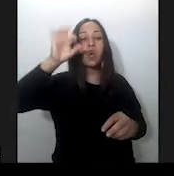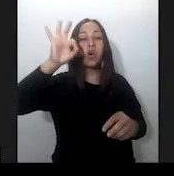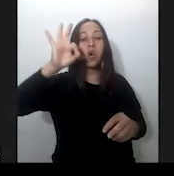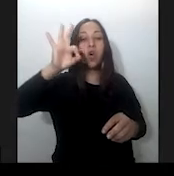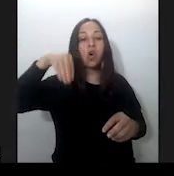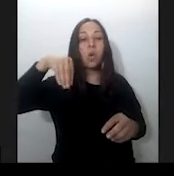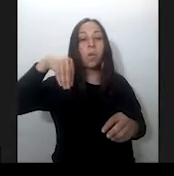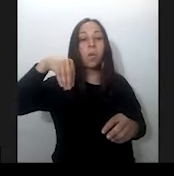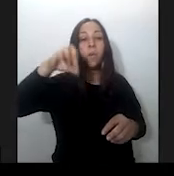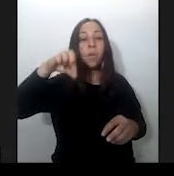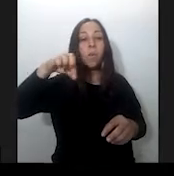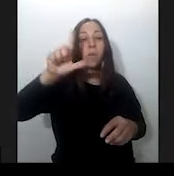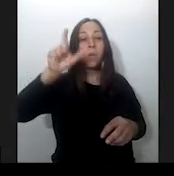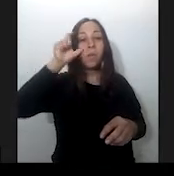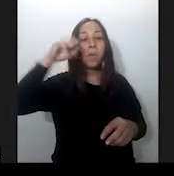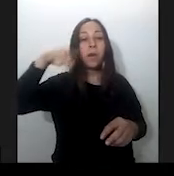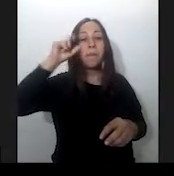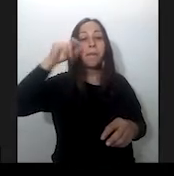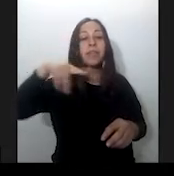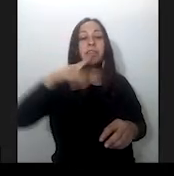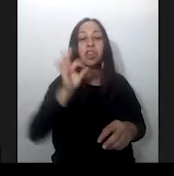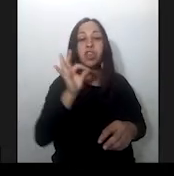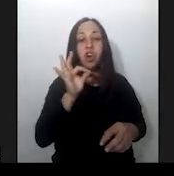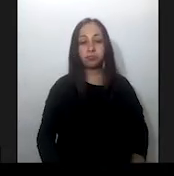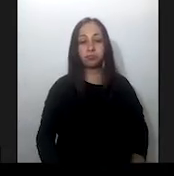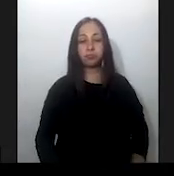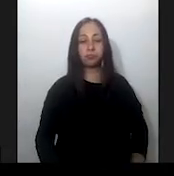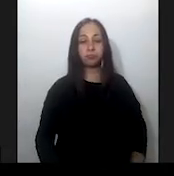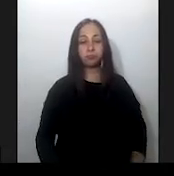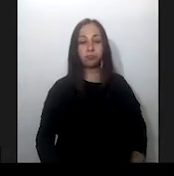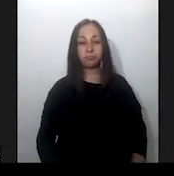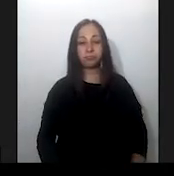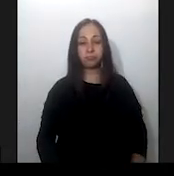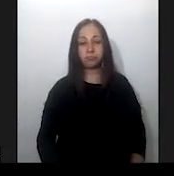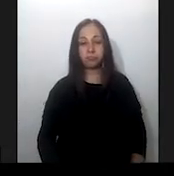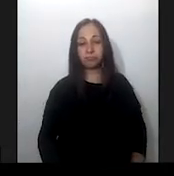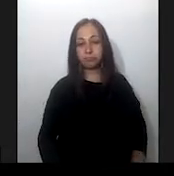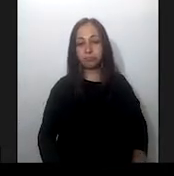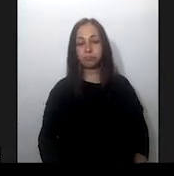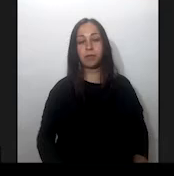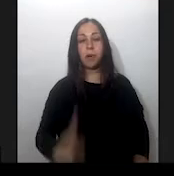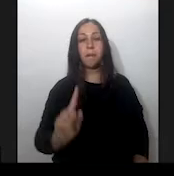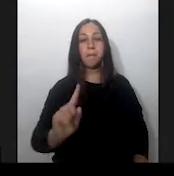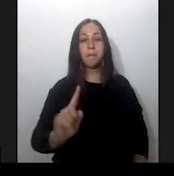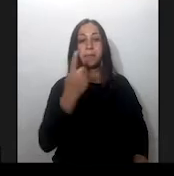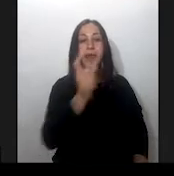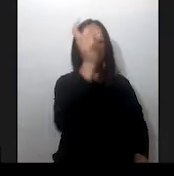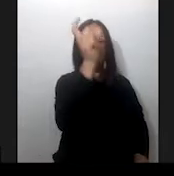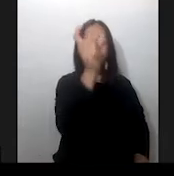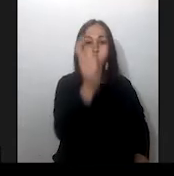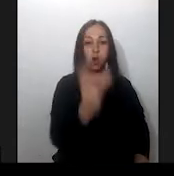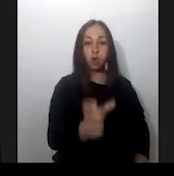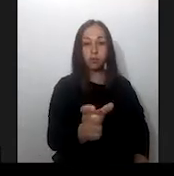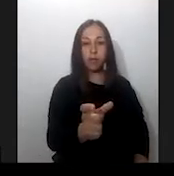caso yo, por ejemplo, tengo un complemento, y bueno, la típica ayuda de Excel. Iniciemos. Vamos a crear nuestra primera columna que se